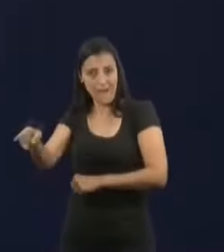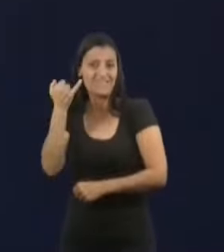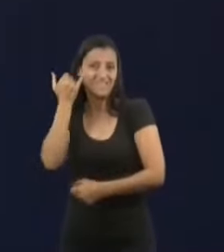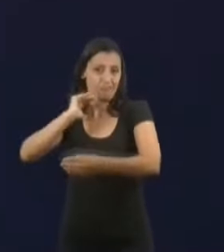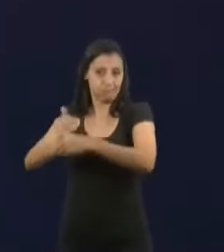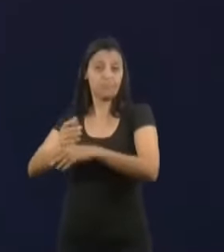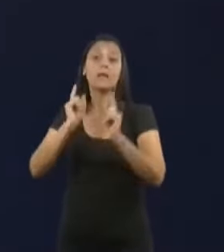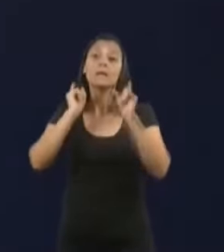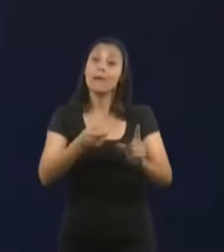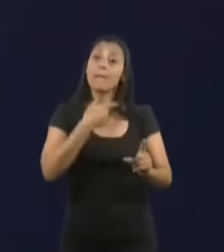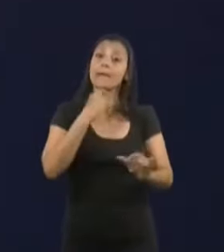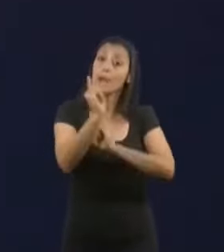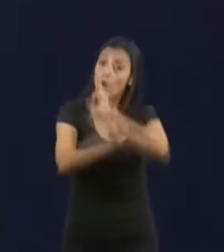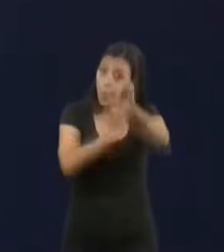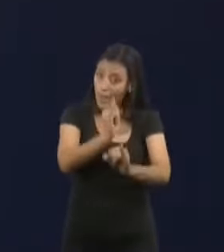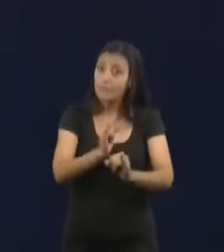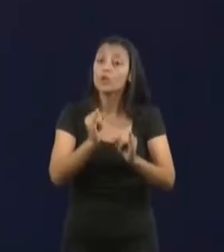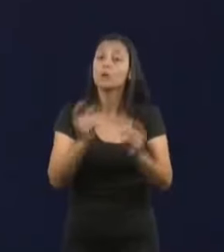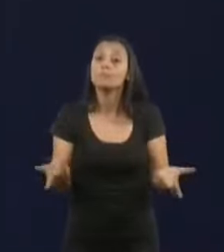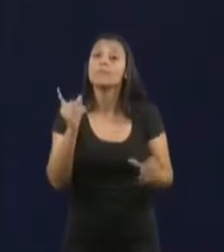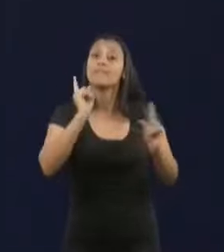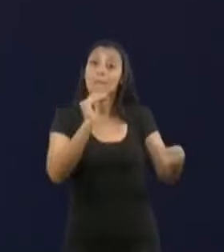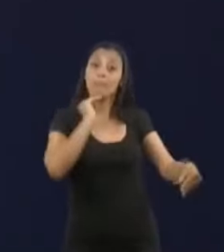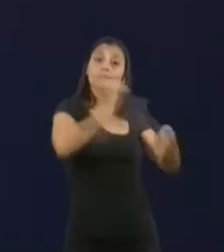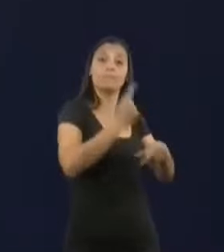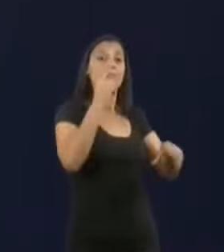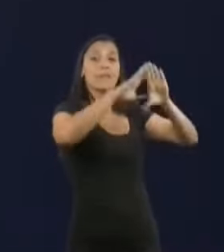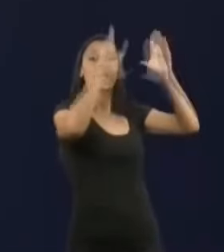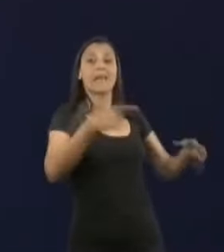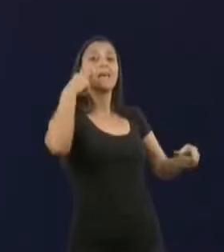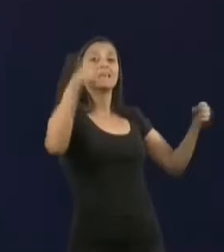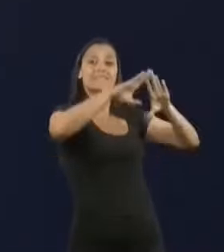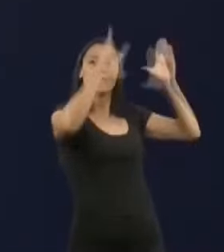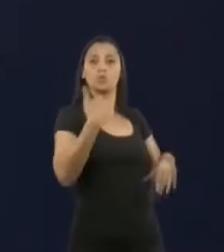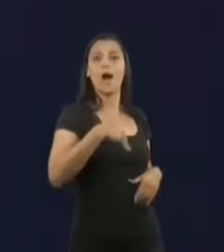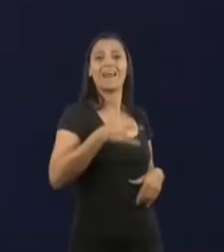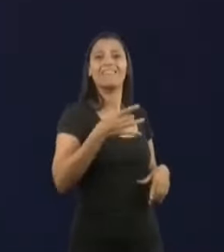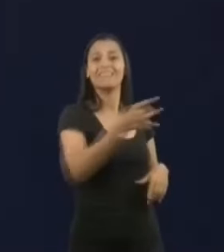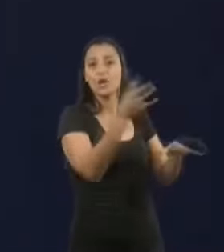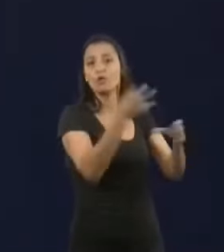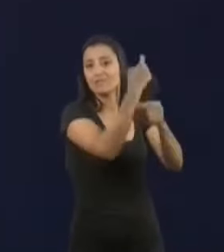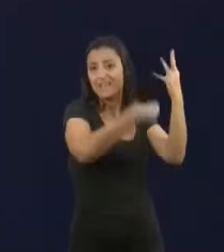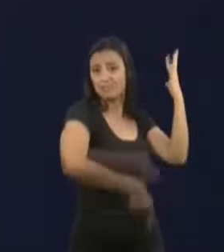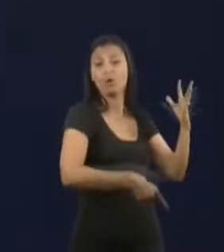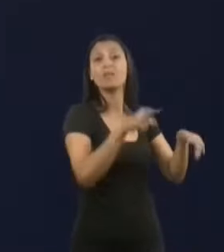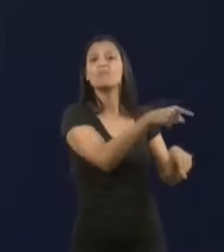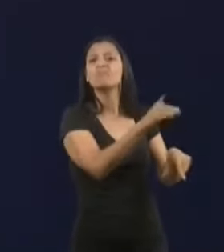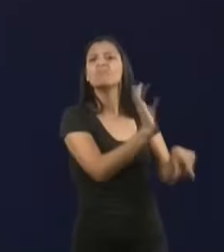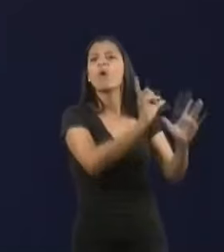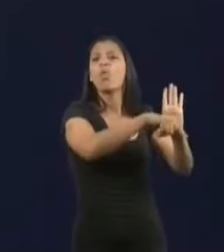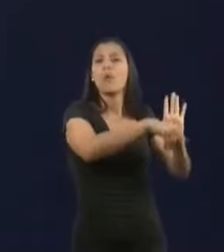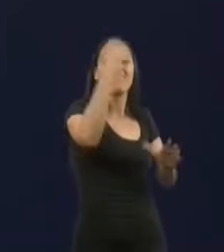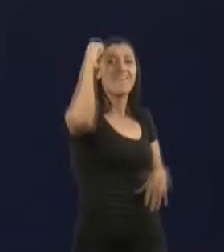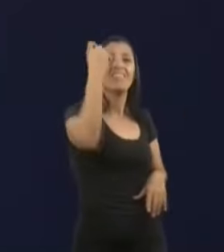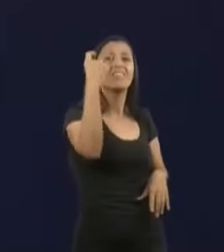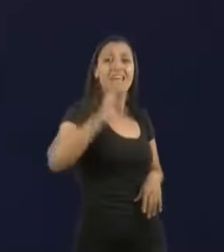comentario quiero sumar que se ha cerrado el Instituto argentino de transporte que por más de 10 años eh había sido